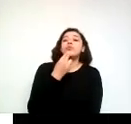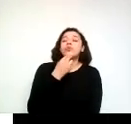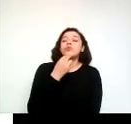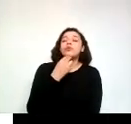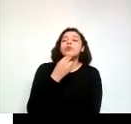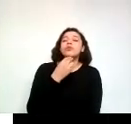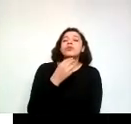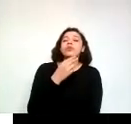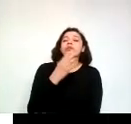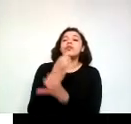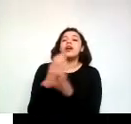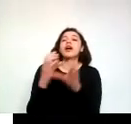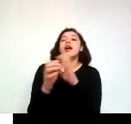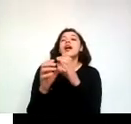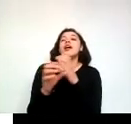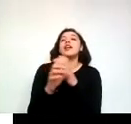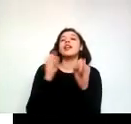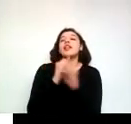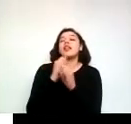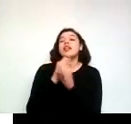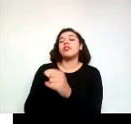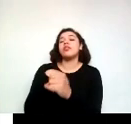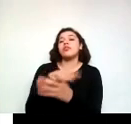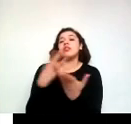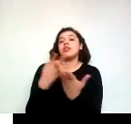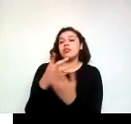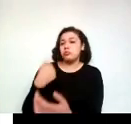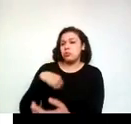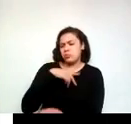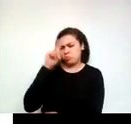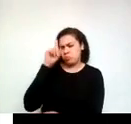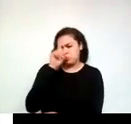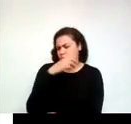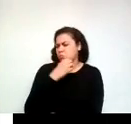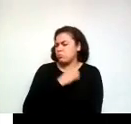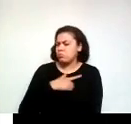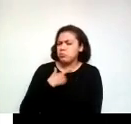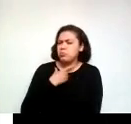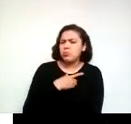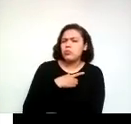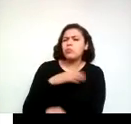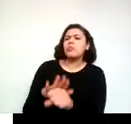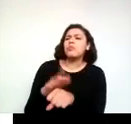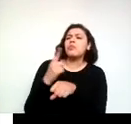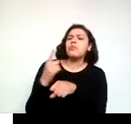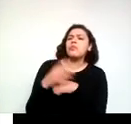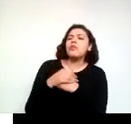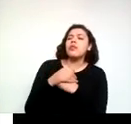están disponibles. Con mucho gusto les podemos asesorar en eso, porque se vuelve de repente